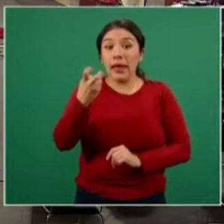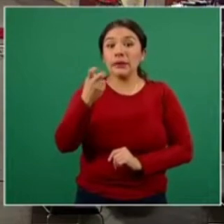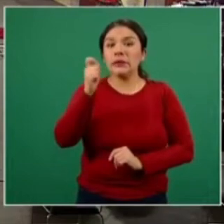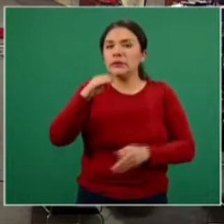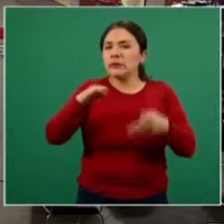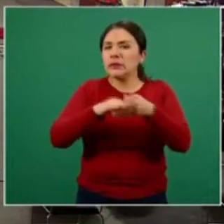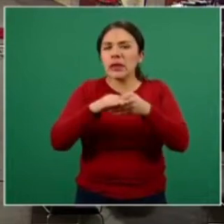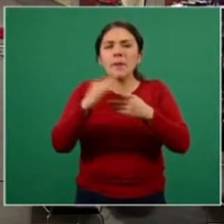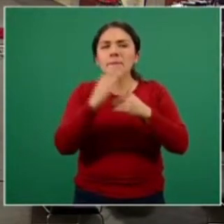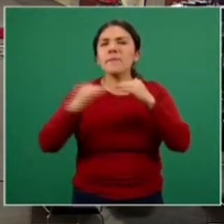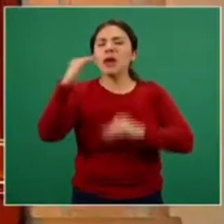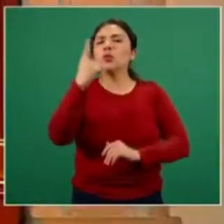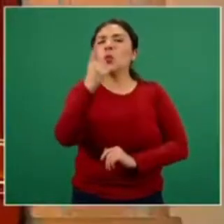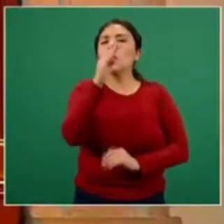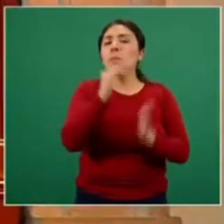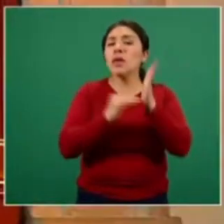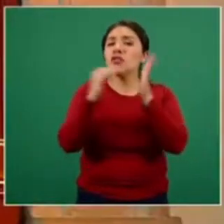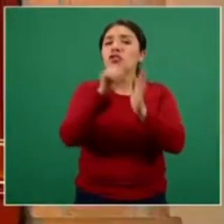poco más de